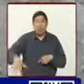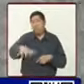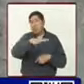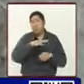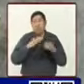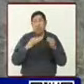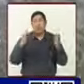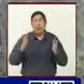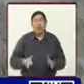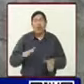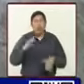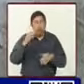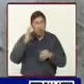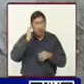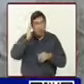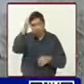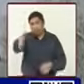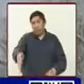viviendas.